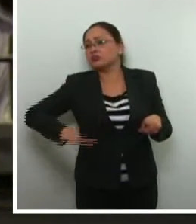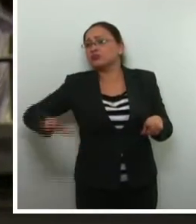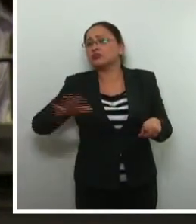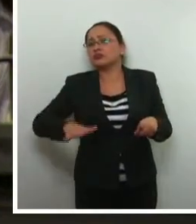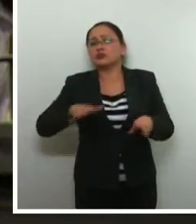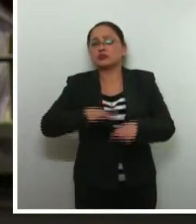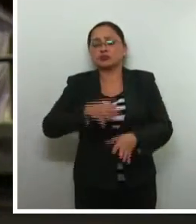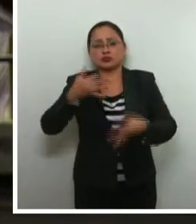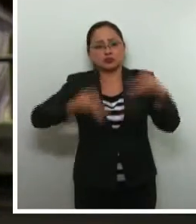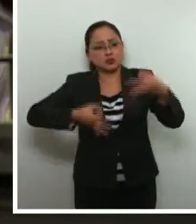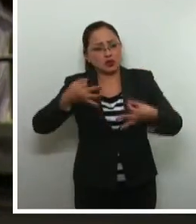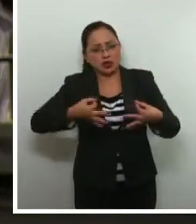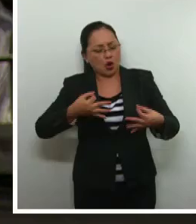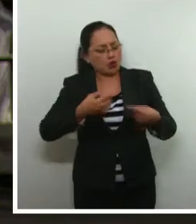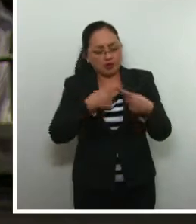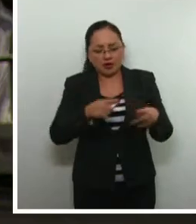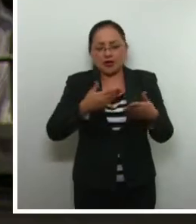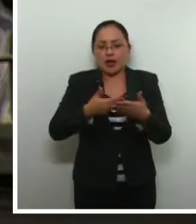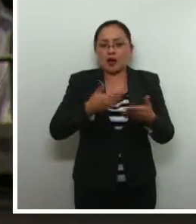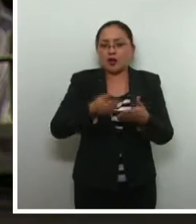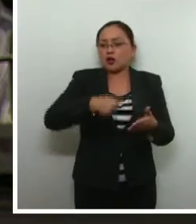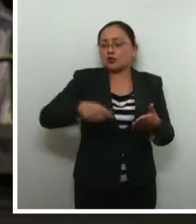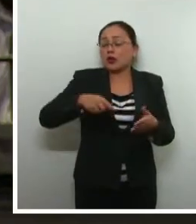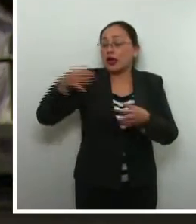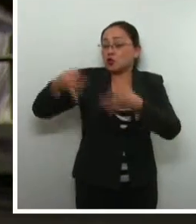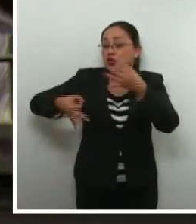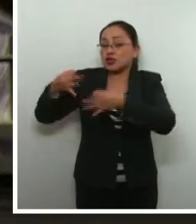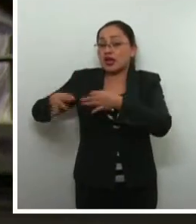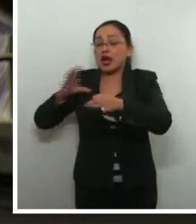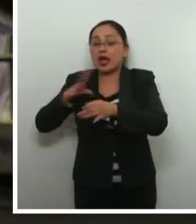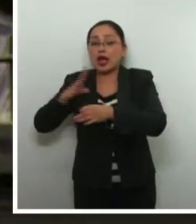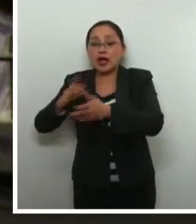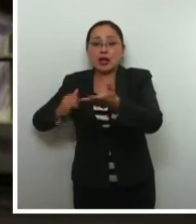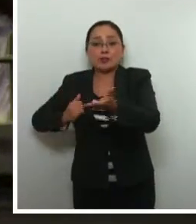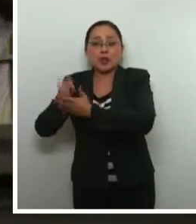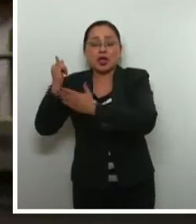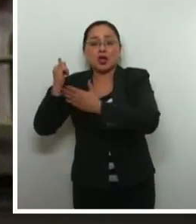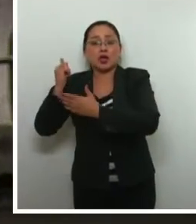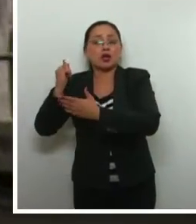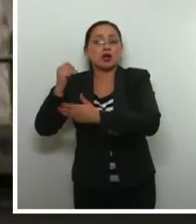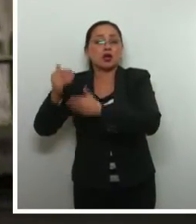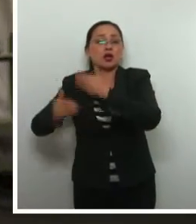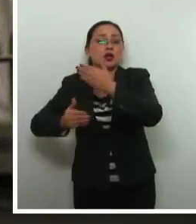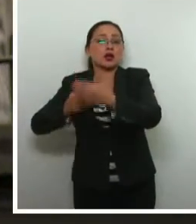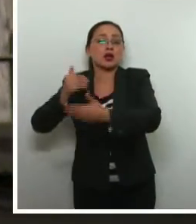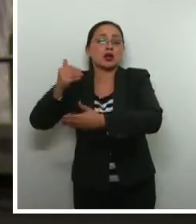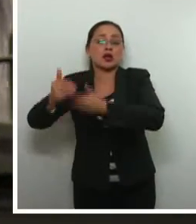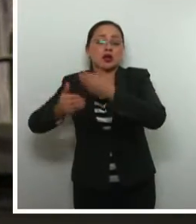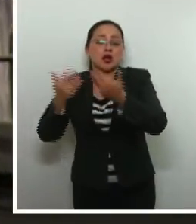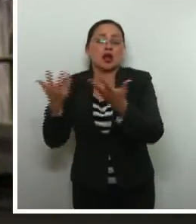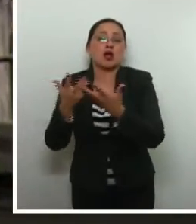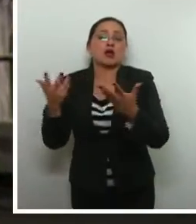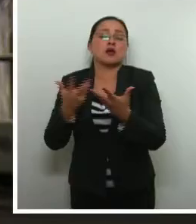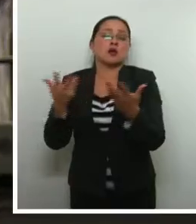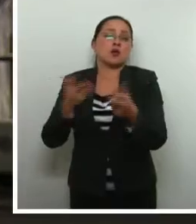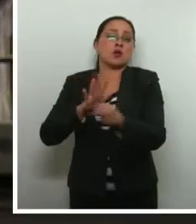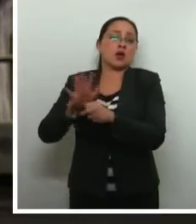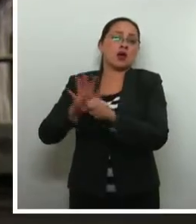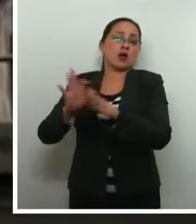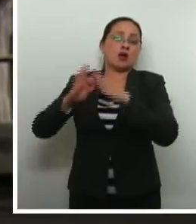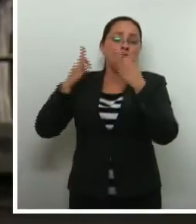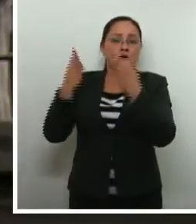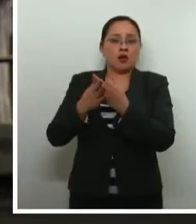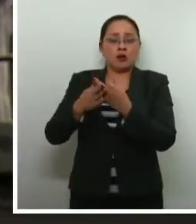instancias judiciales, donde las resoluciones van teniendo o van adquiriendo estado